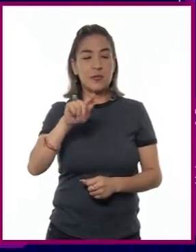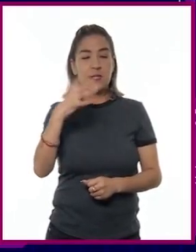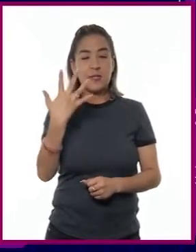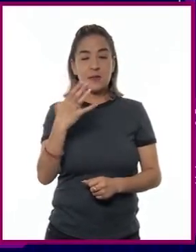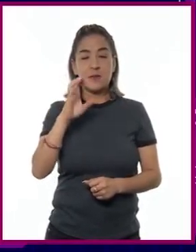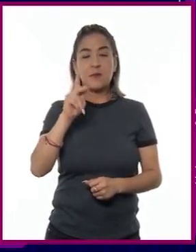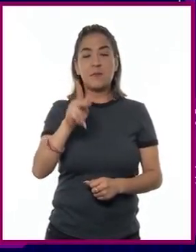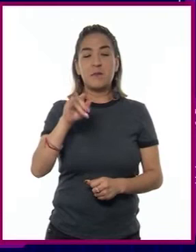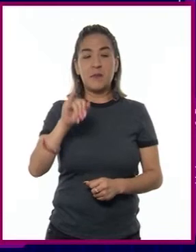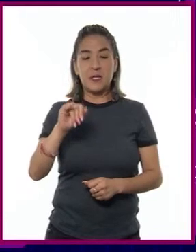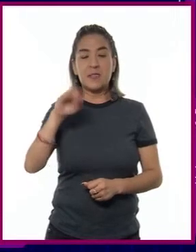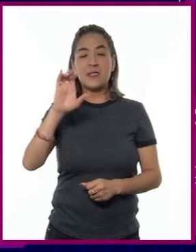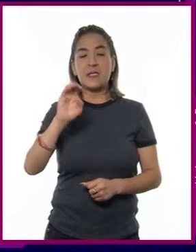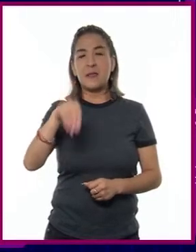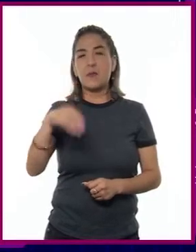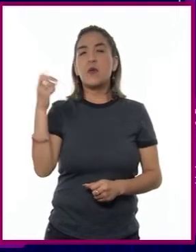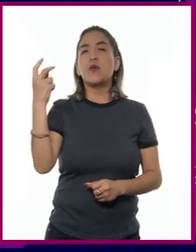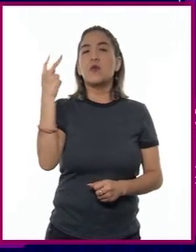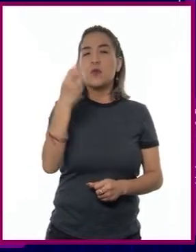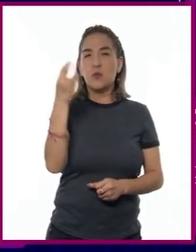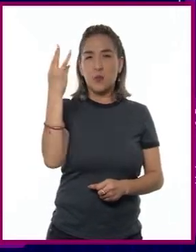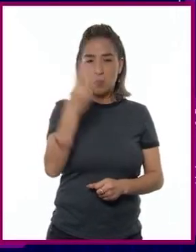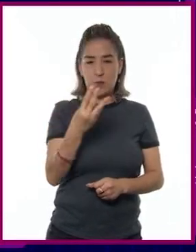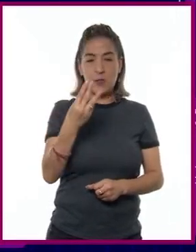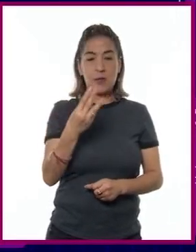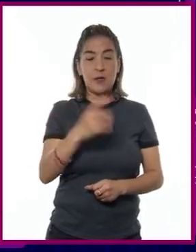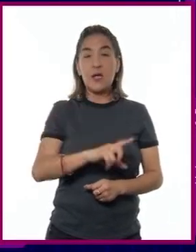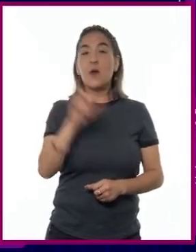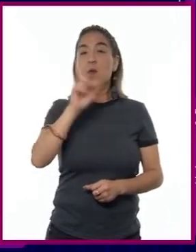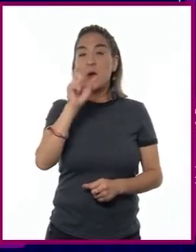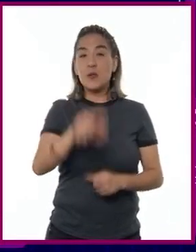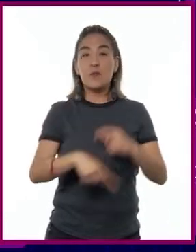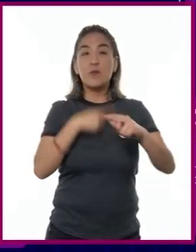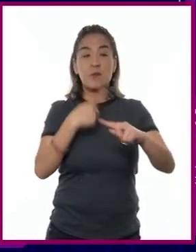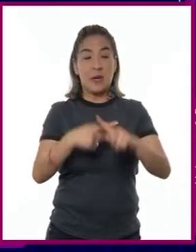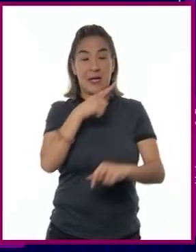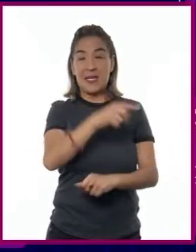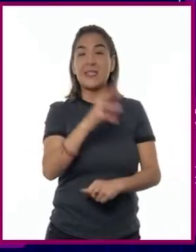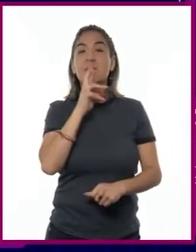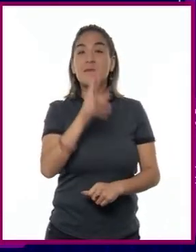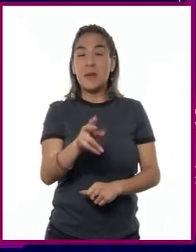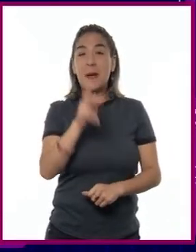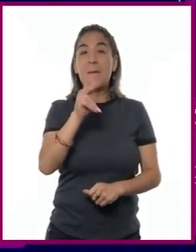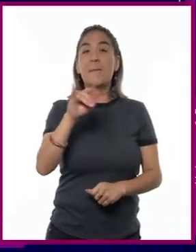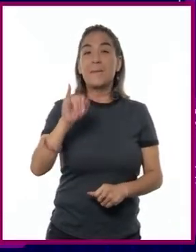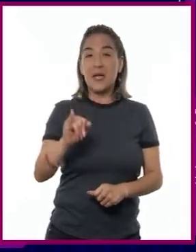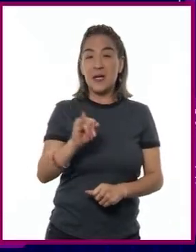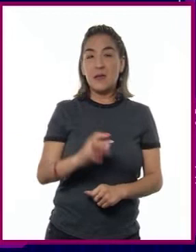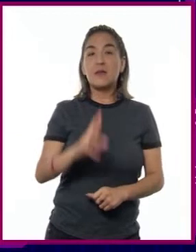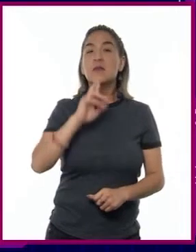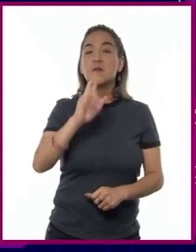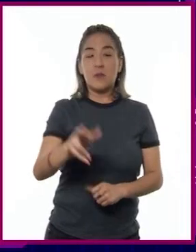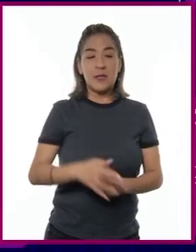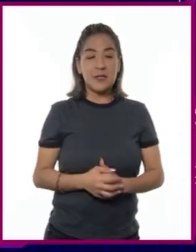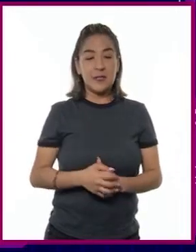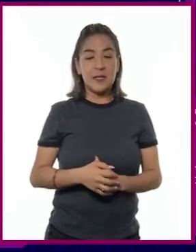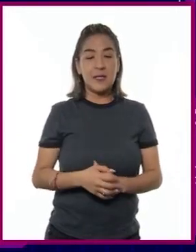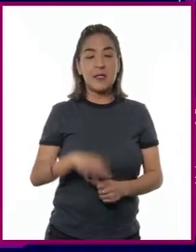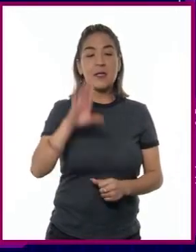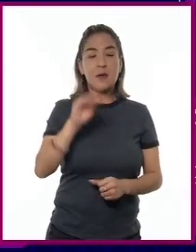93.75 centímetros cúbicos. Al multiplicar ese resultado por pi se obtiene